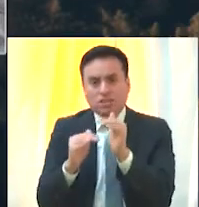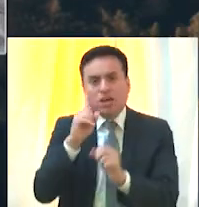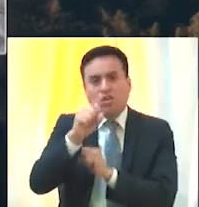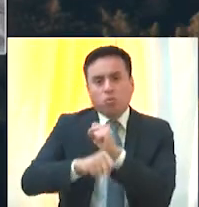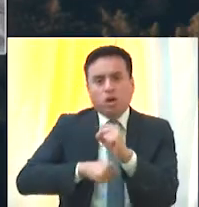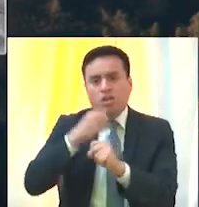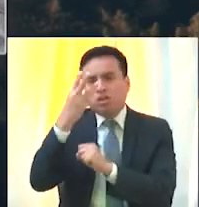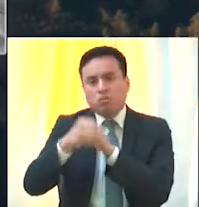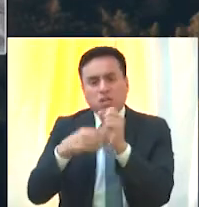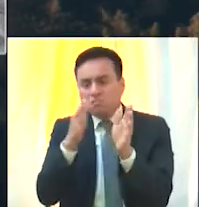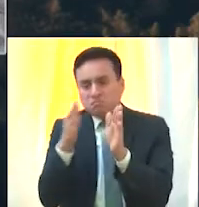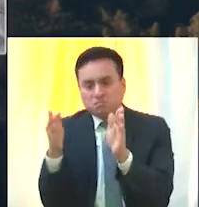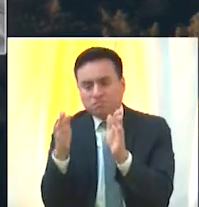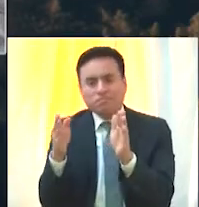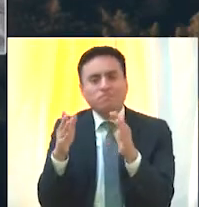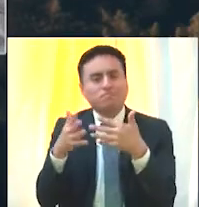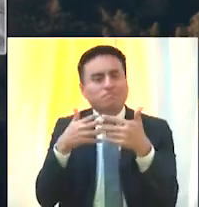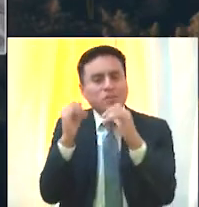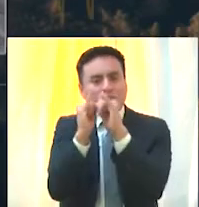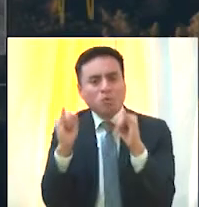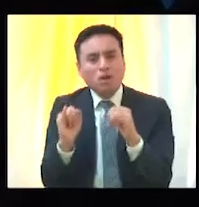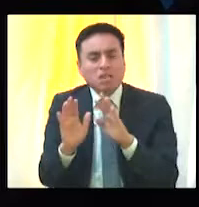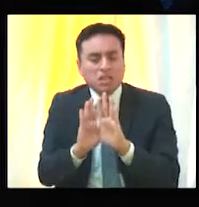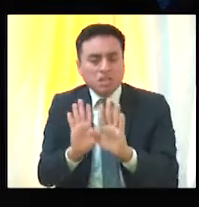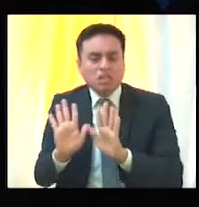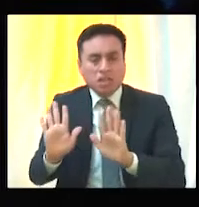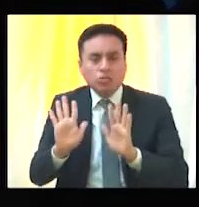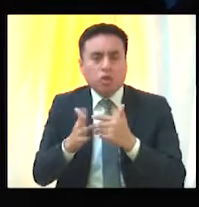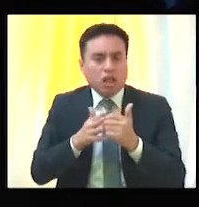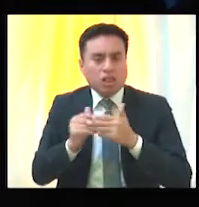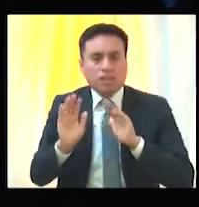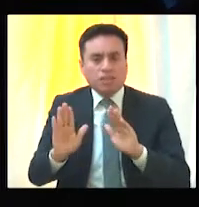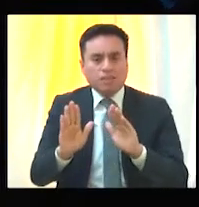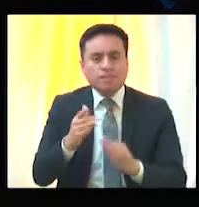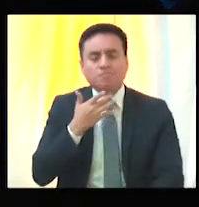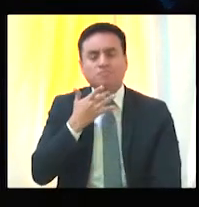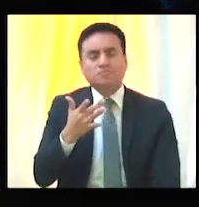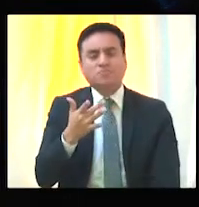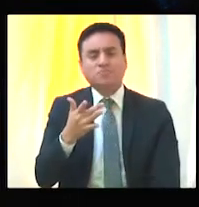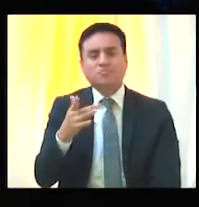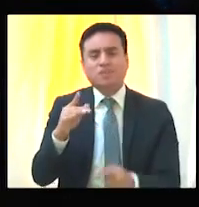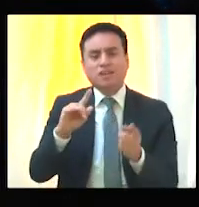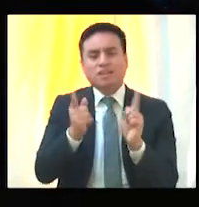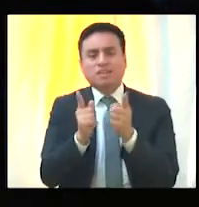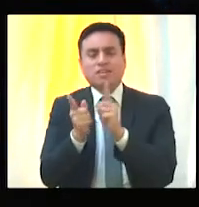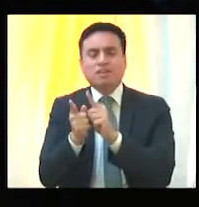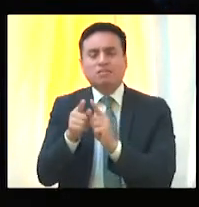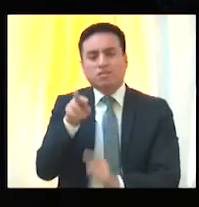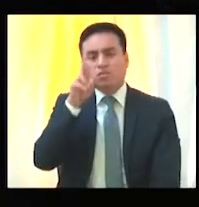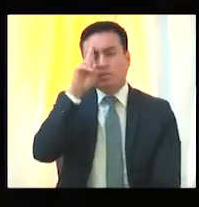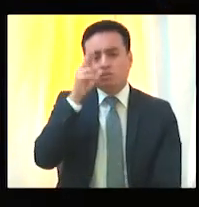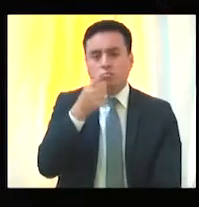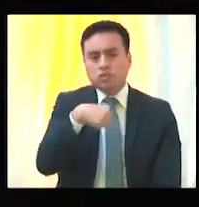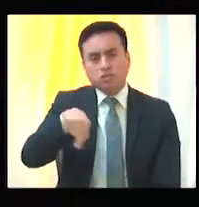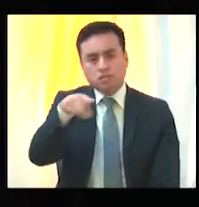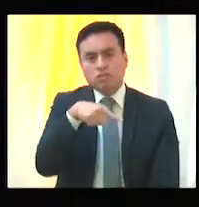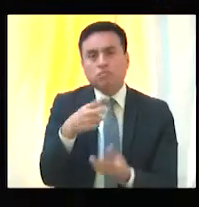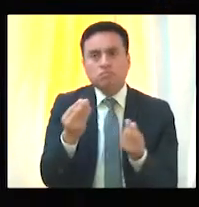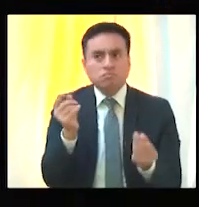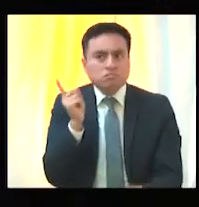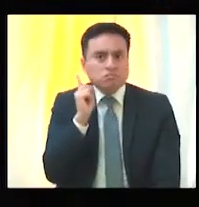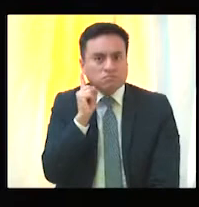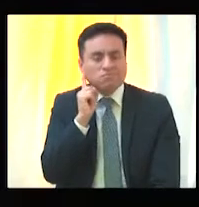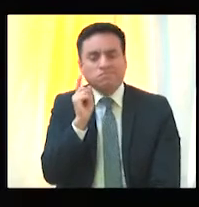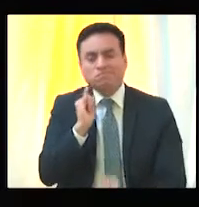interanuales, también tienen una naturaleza natural, se deben básicamente a la alternancia de este fenómeno que muchos de ustedes probablemente han escuchado,